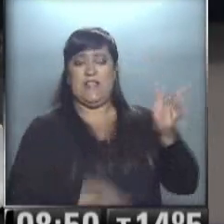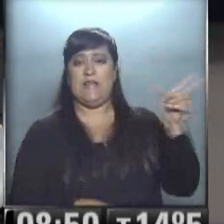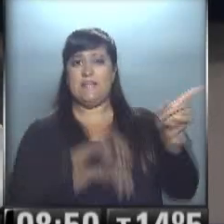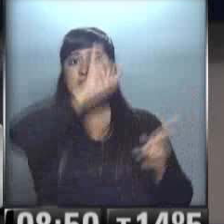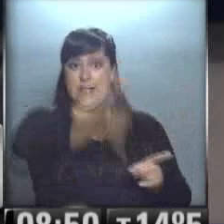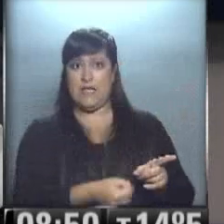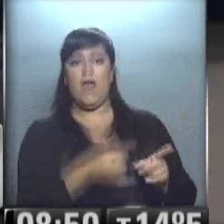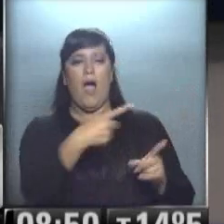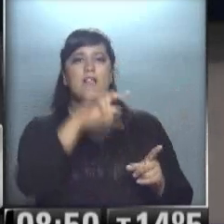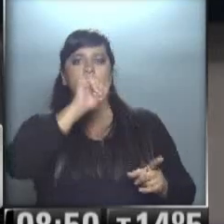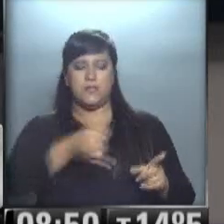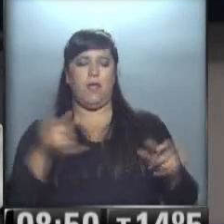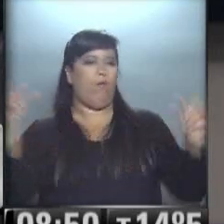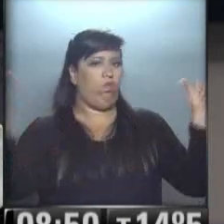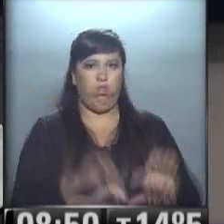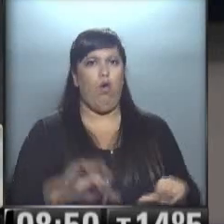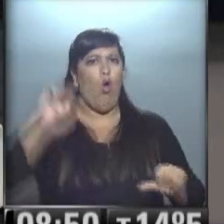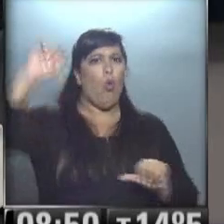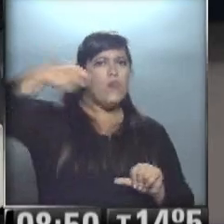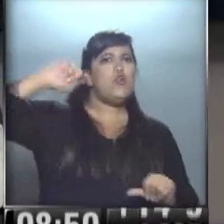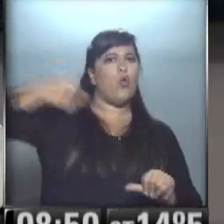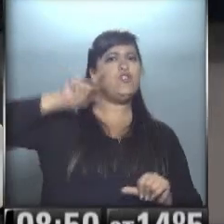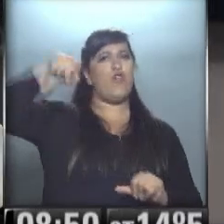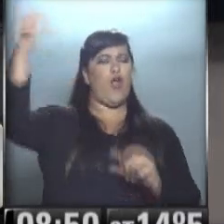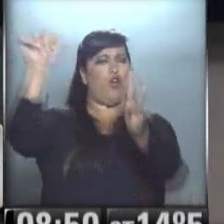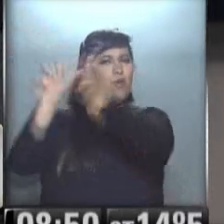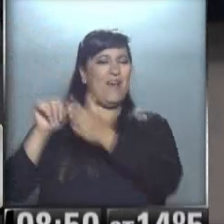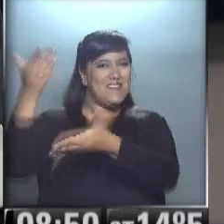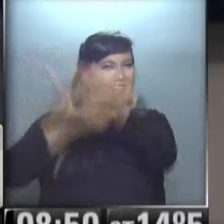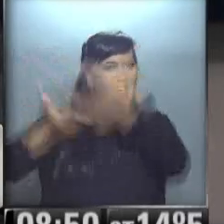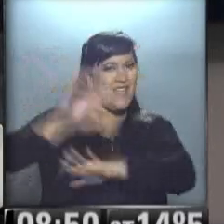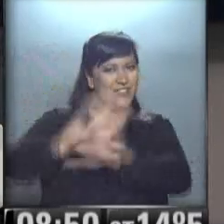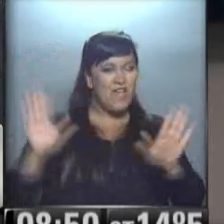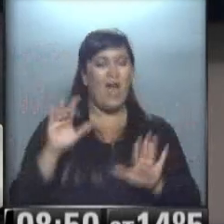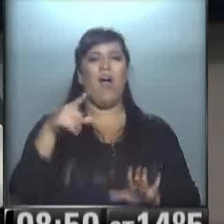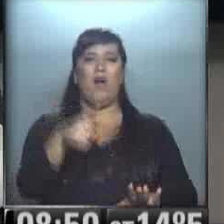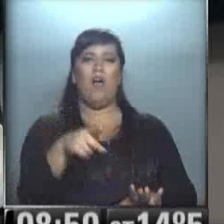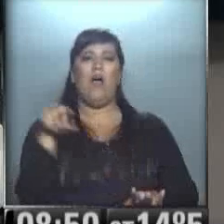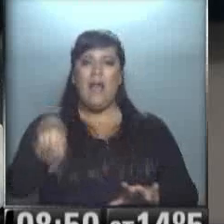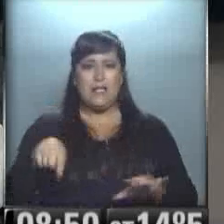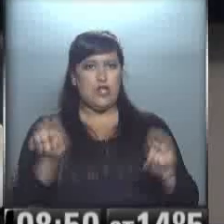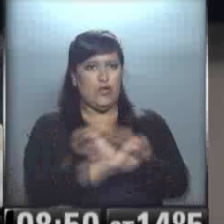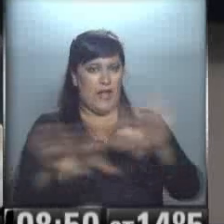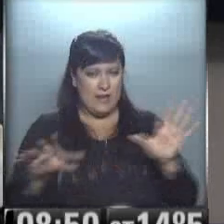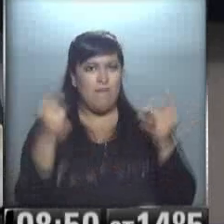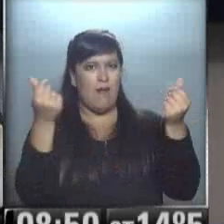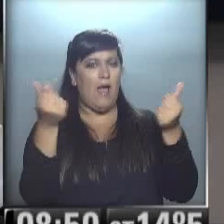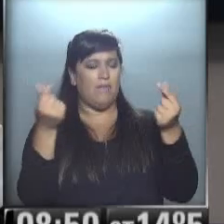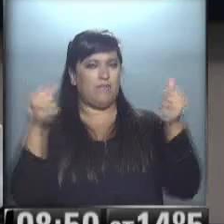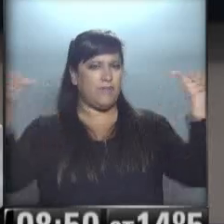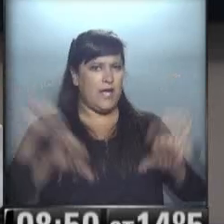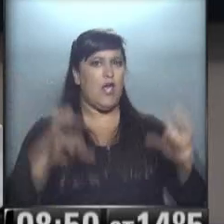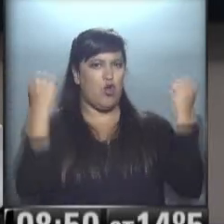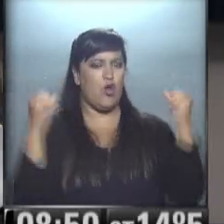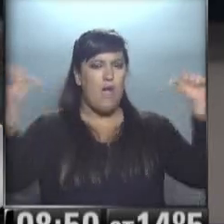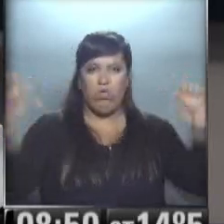hubiera disparado inmediatamente una cantidad de juicios que hubieran provocado en palabras de Aldo Ferrer un descalabro financiero y un descalabro fiscal